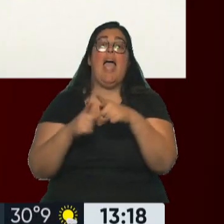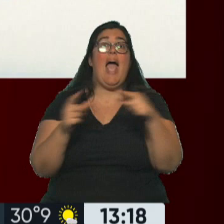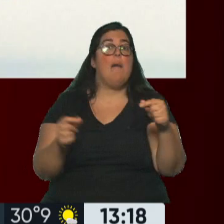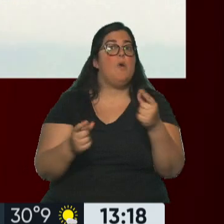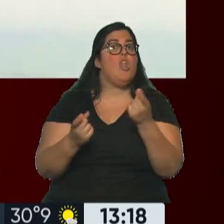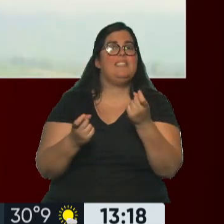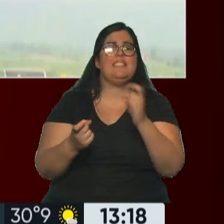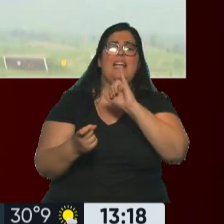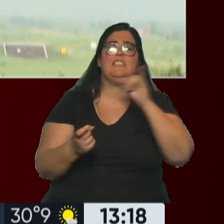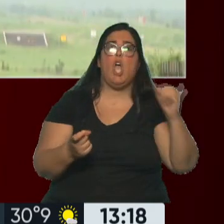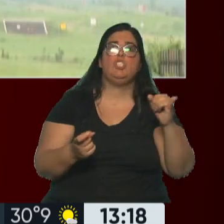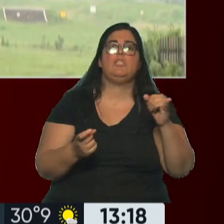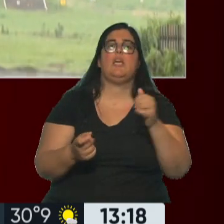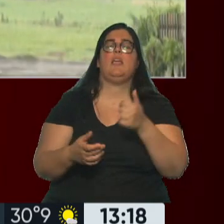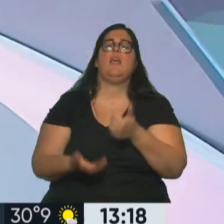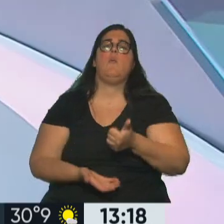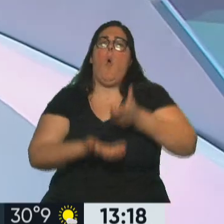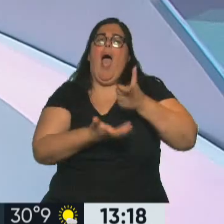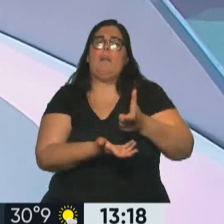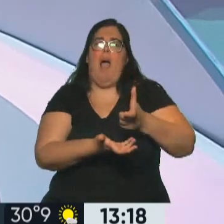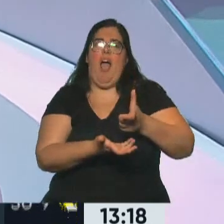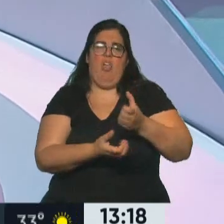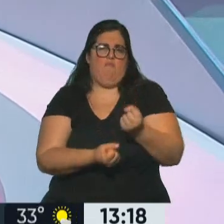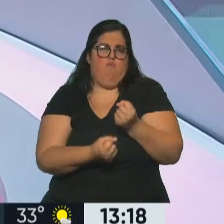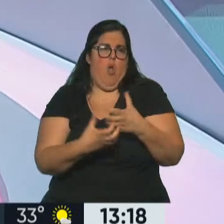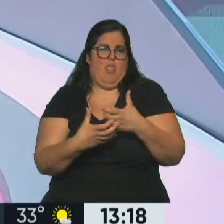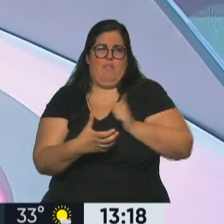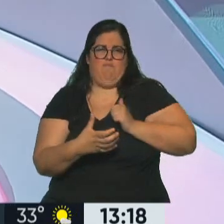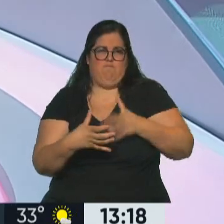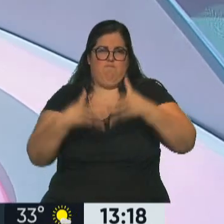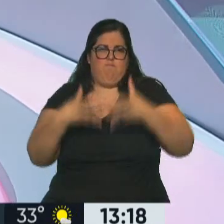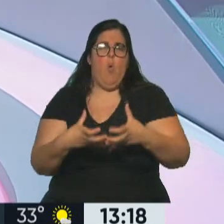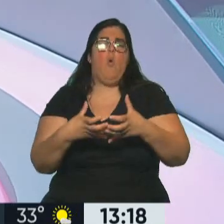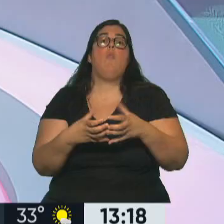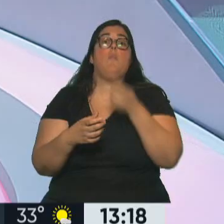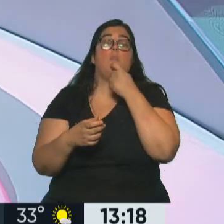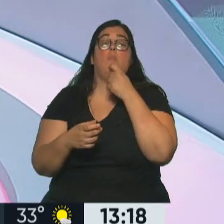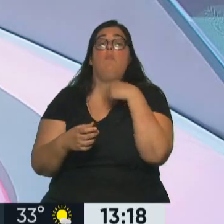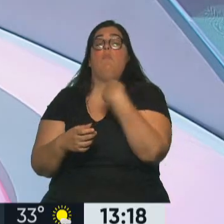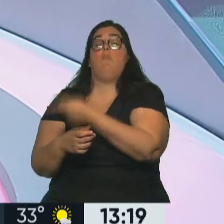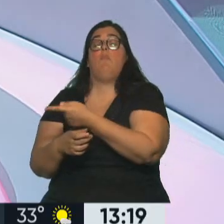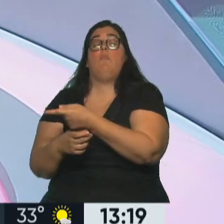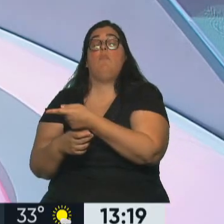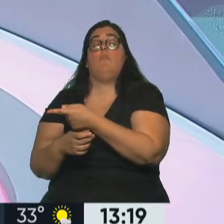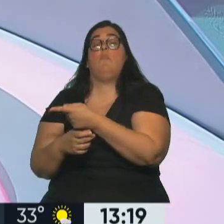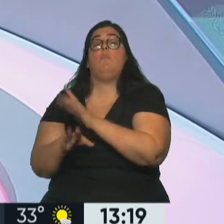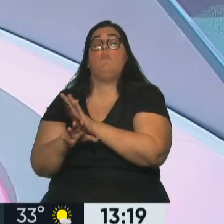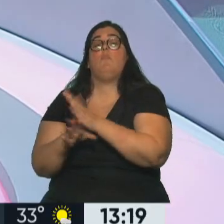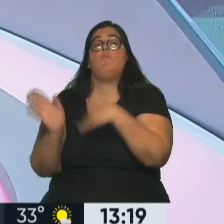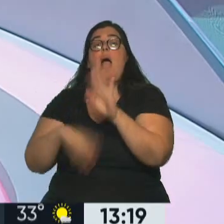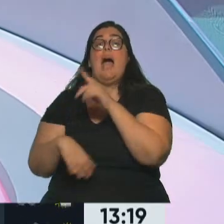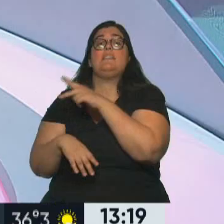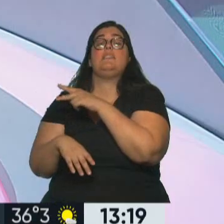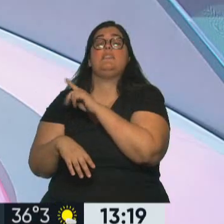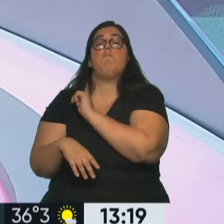una armada fortalecida que le permita responder ante el crecimiento inusitado, sobre todo del